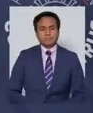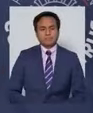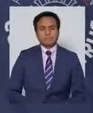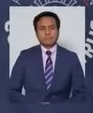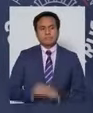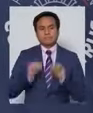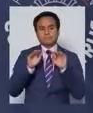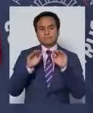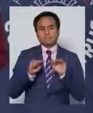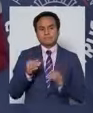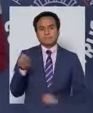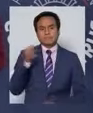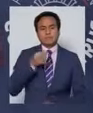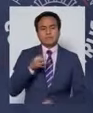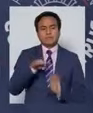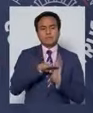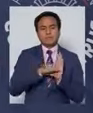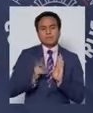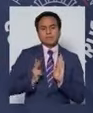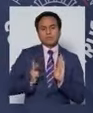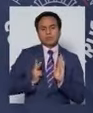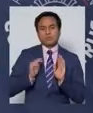Tal como lo dice el protocolo,